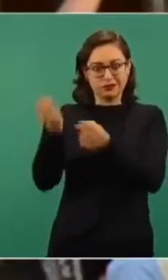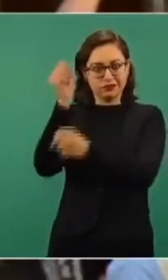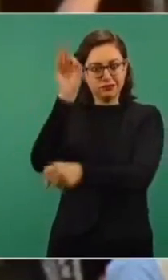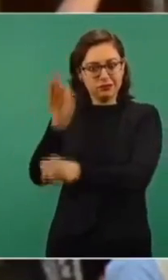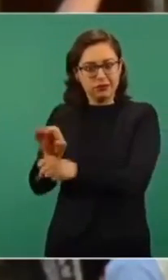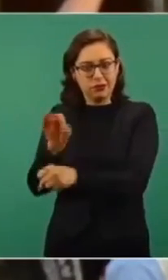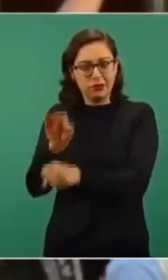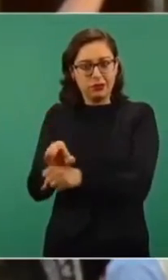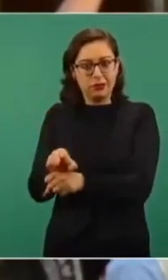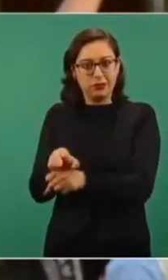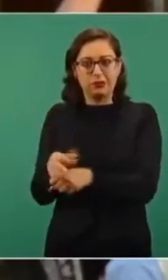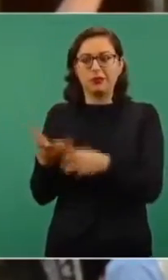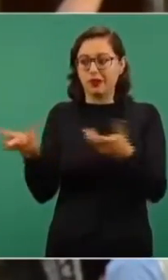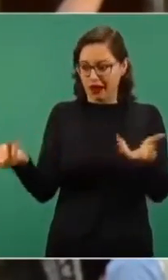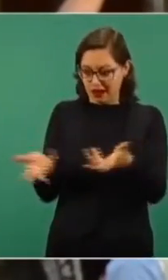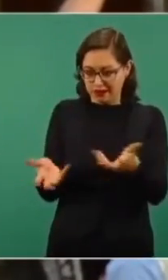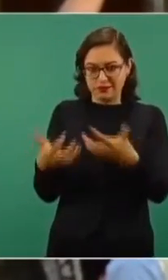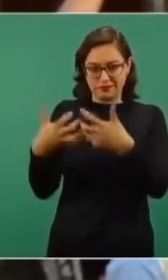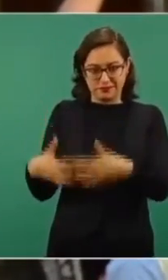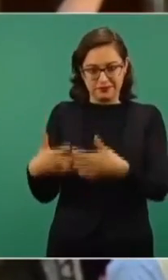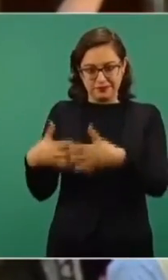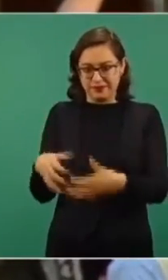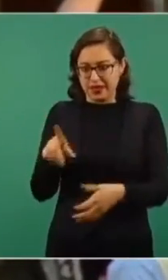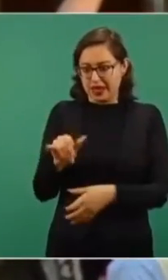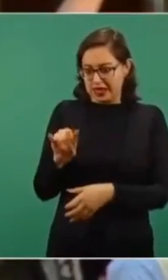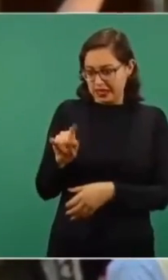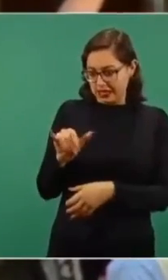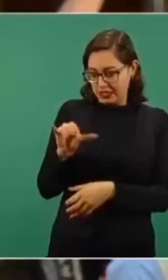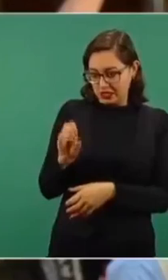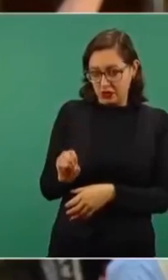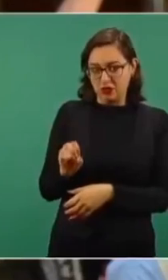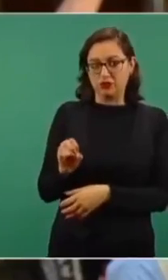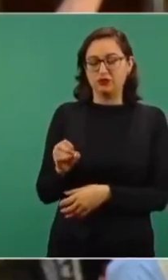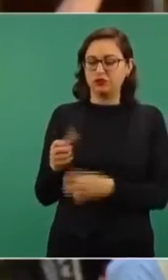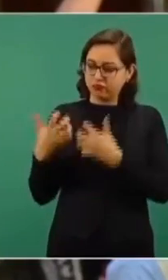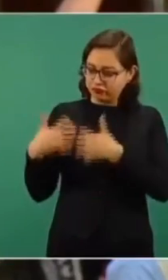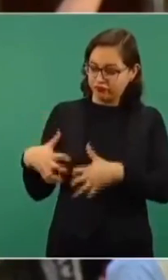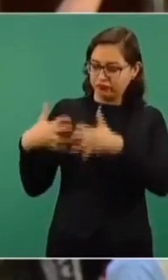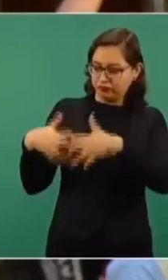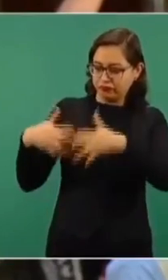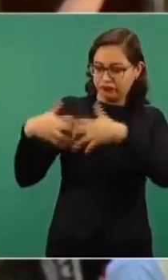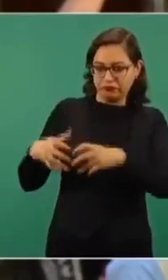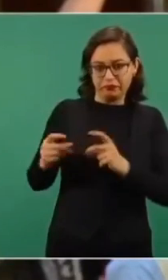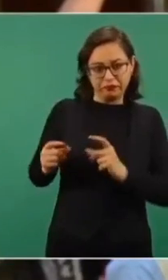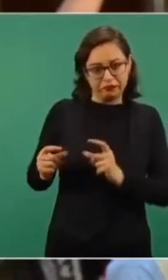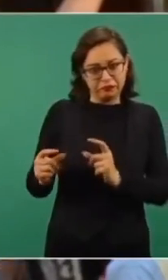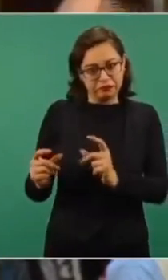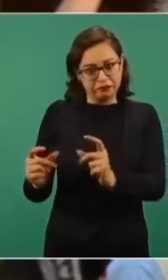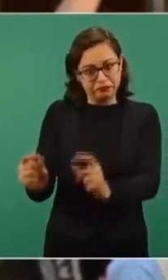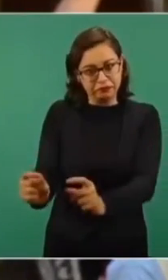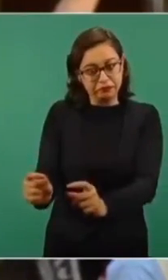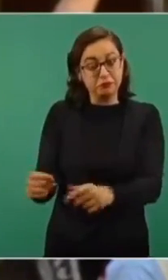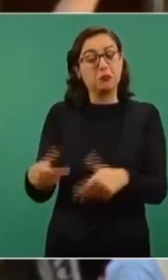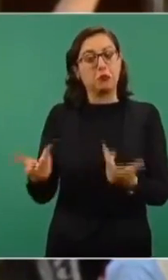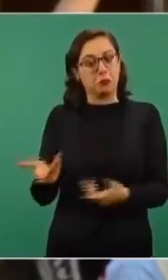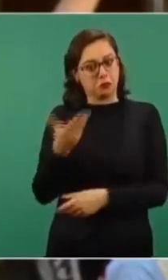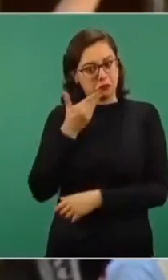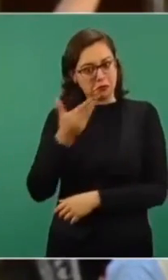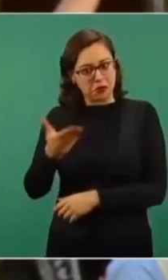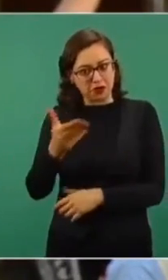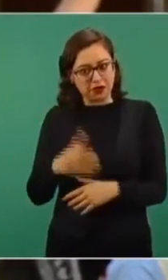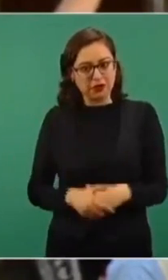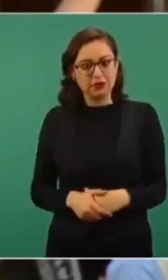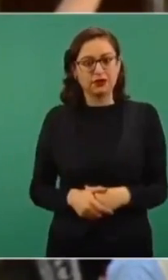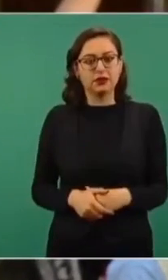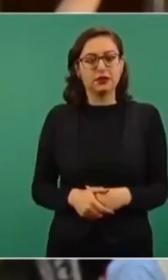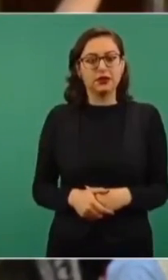también están produciendo con el propio litio, es decir, lo están industrializando también. La pregunta que sería